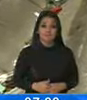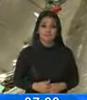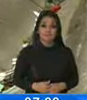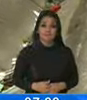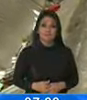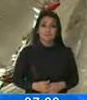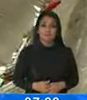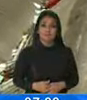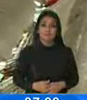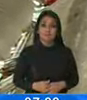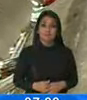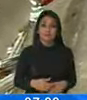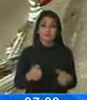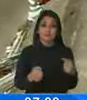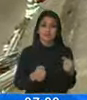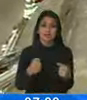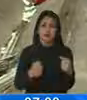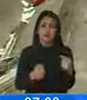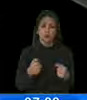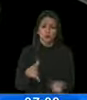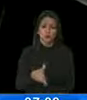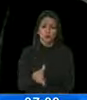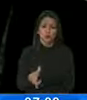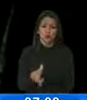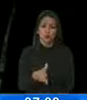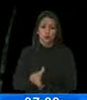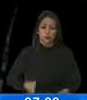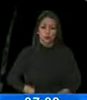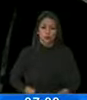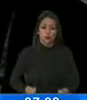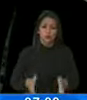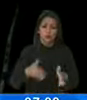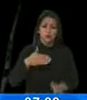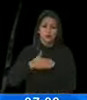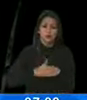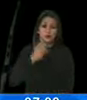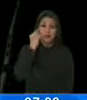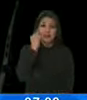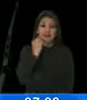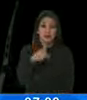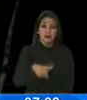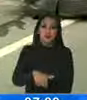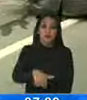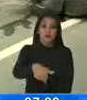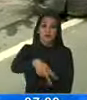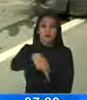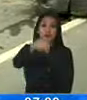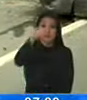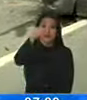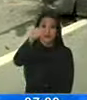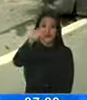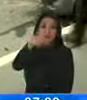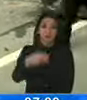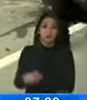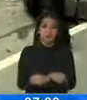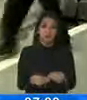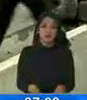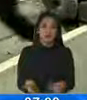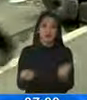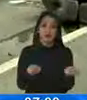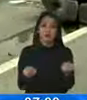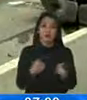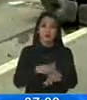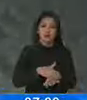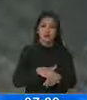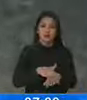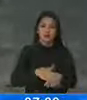Así quedó ese vehículo que circulaba por la avenida Simón Bolívar en sentido sur-norte, luego que habría perdido el control